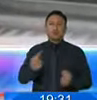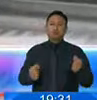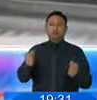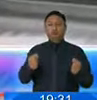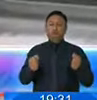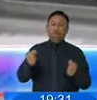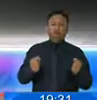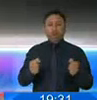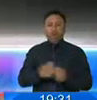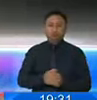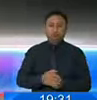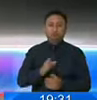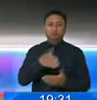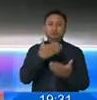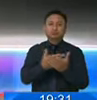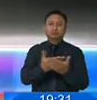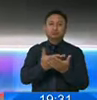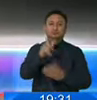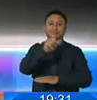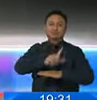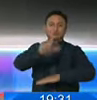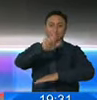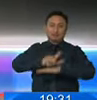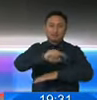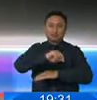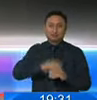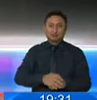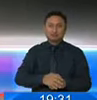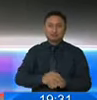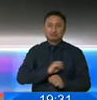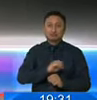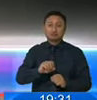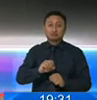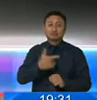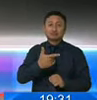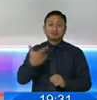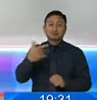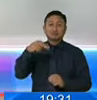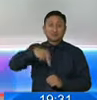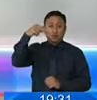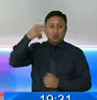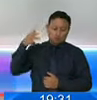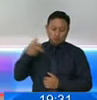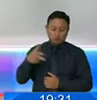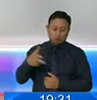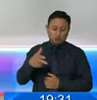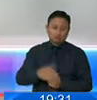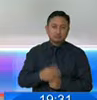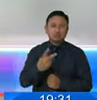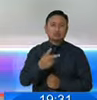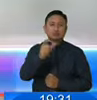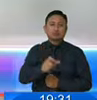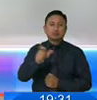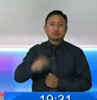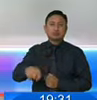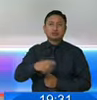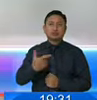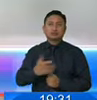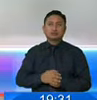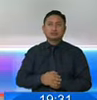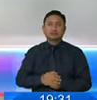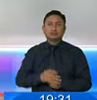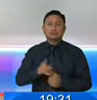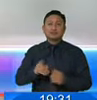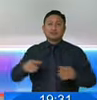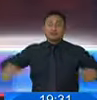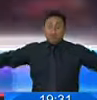vía Pacayacu con destino al lago Agrio, como que bajaba desde la zona de frontera. Los dos ocupantes aparentemente ocultaron la droga en